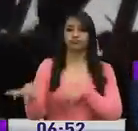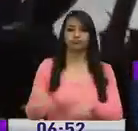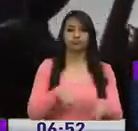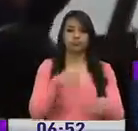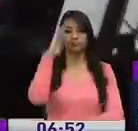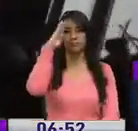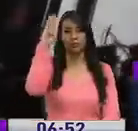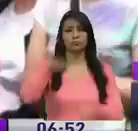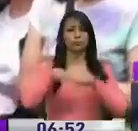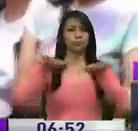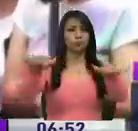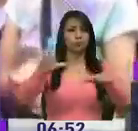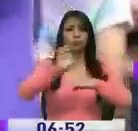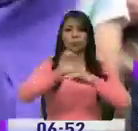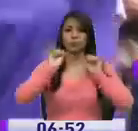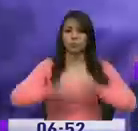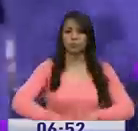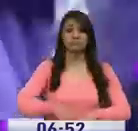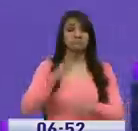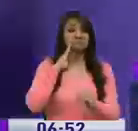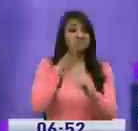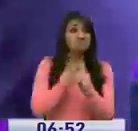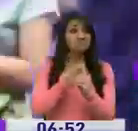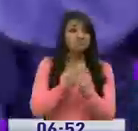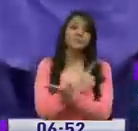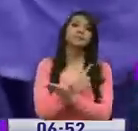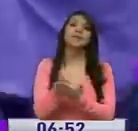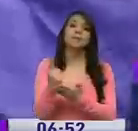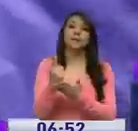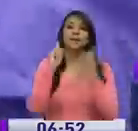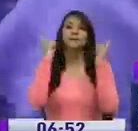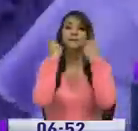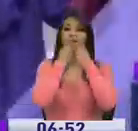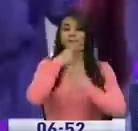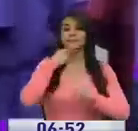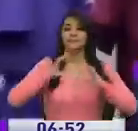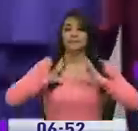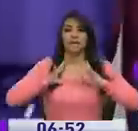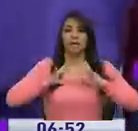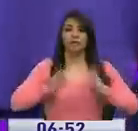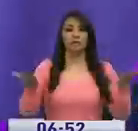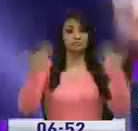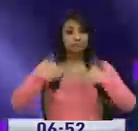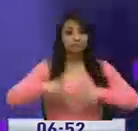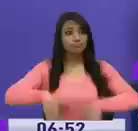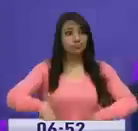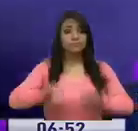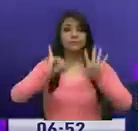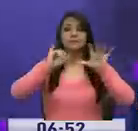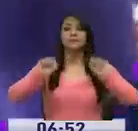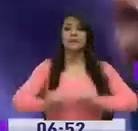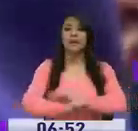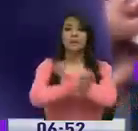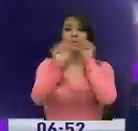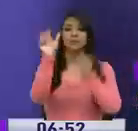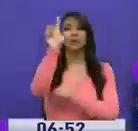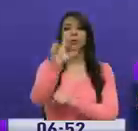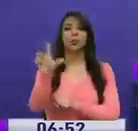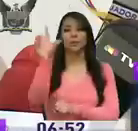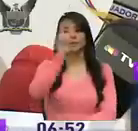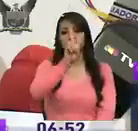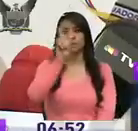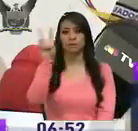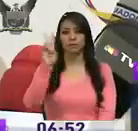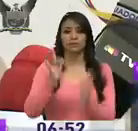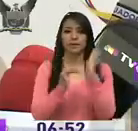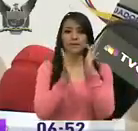Nacional en todo el país con del feriado de Semana Santa el mismo culminará A las 6 de la mañana del lunes 22